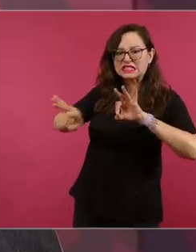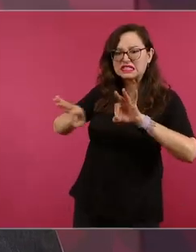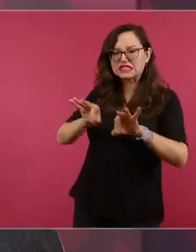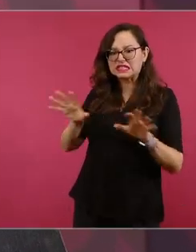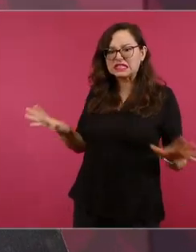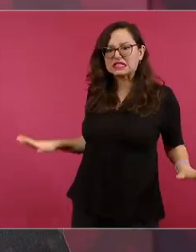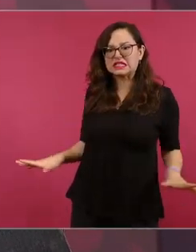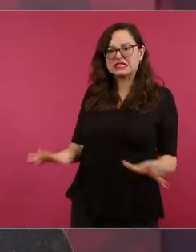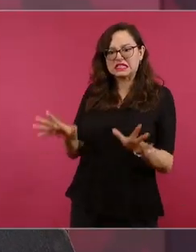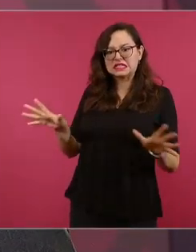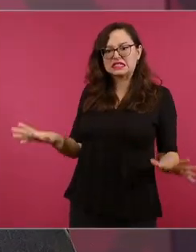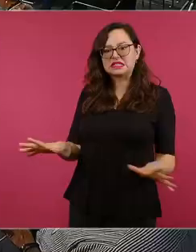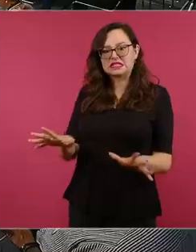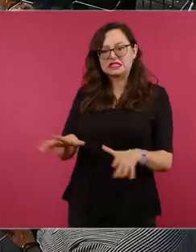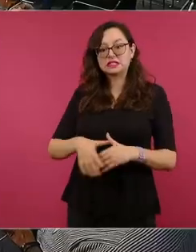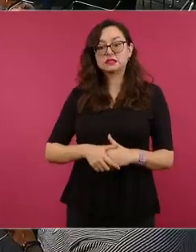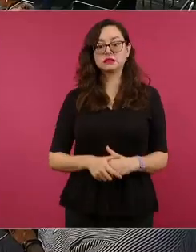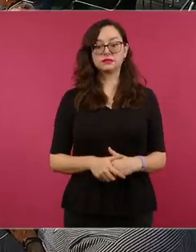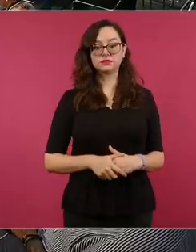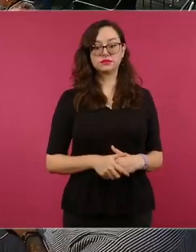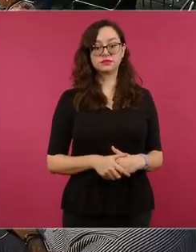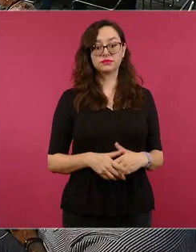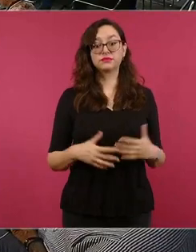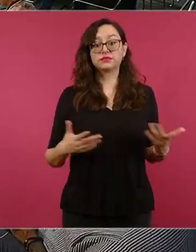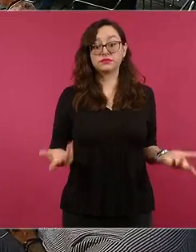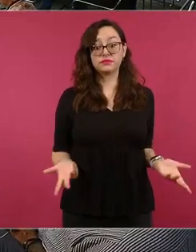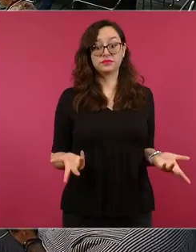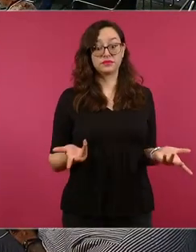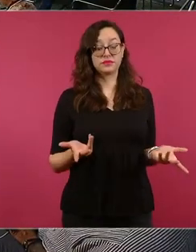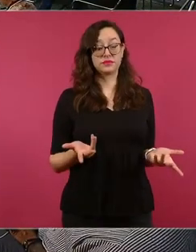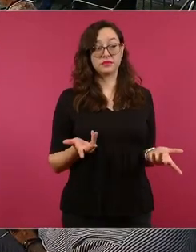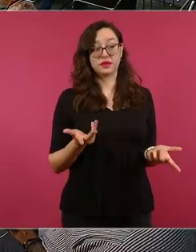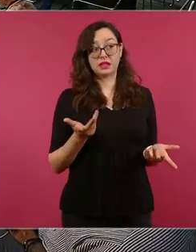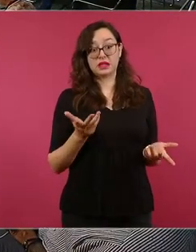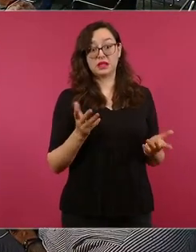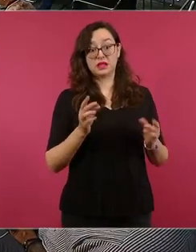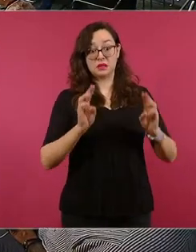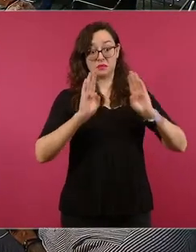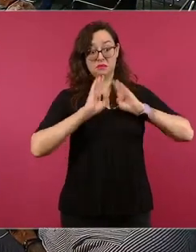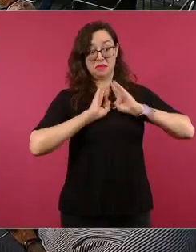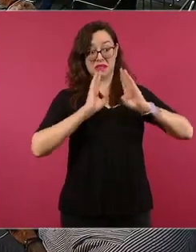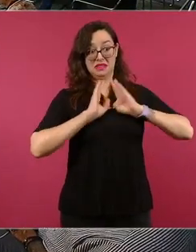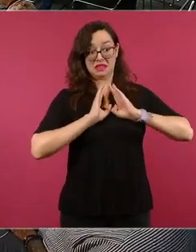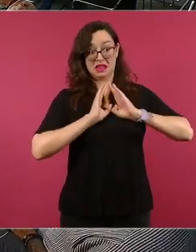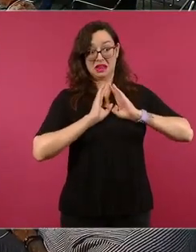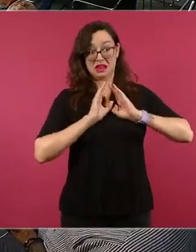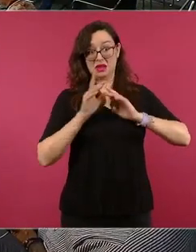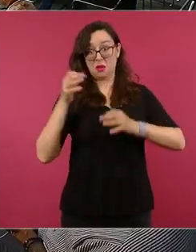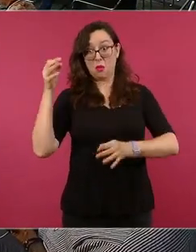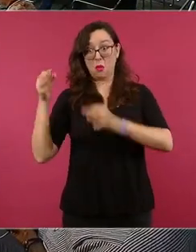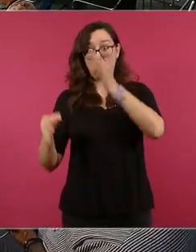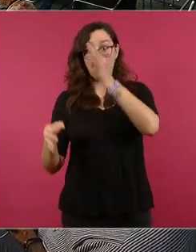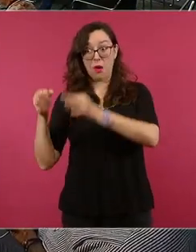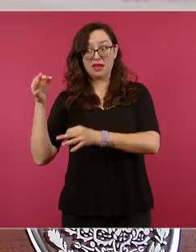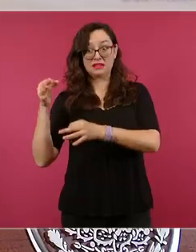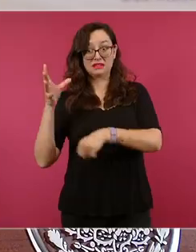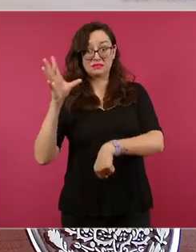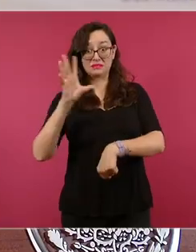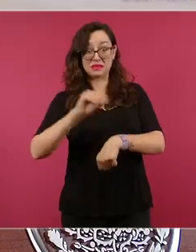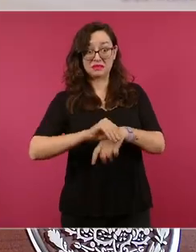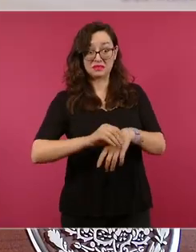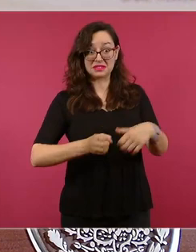desesperados. Pero incluida la liberación de los militares, o sea, es decir, yo lo que pregunto es… Sí, porque el Poder